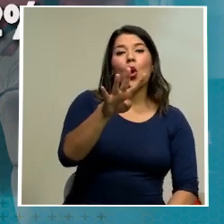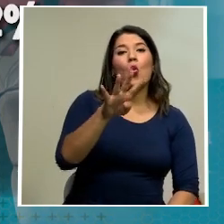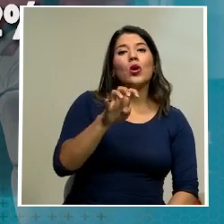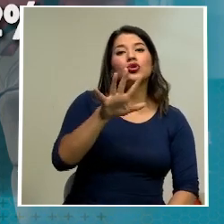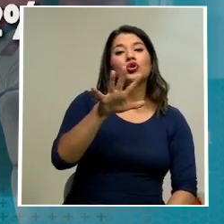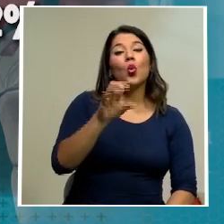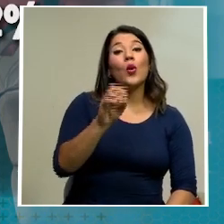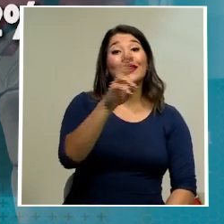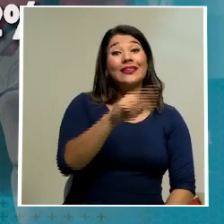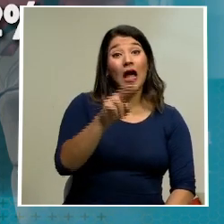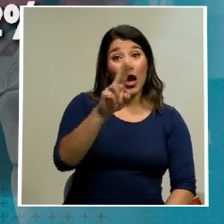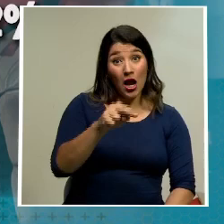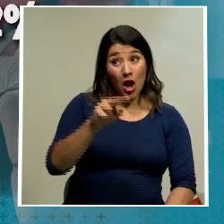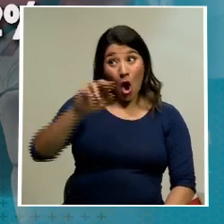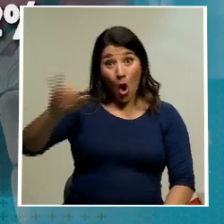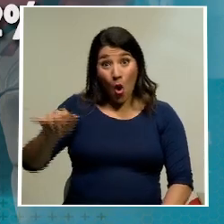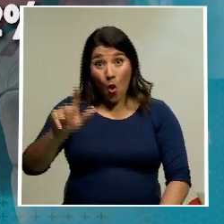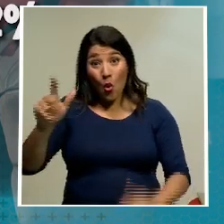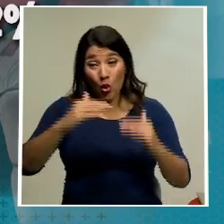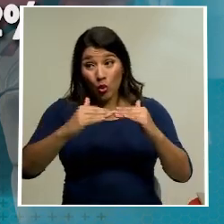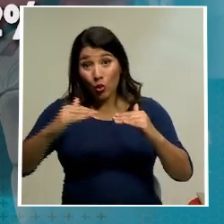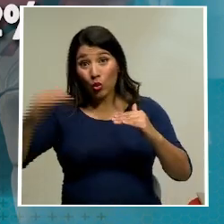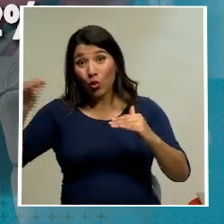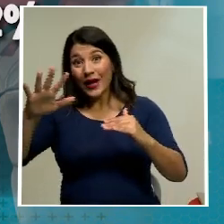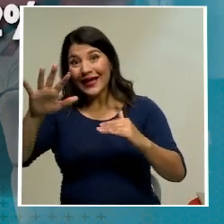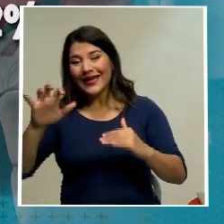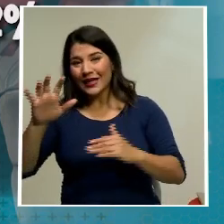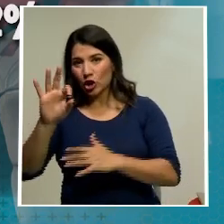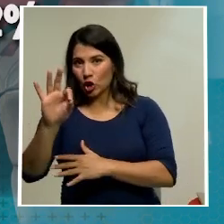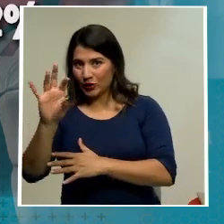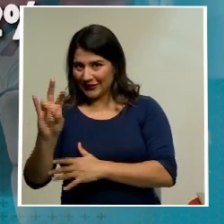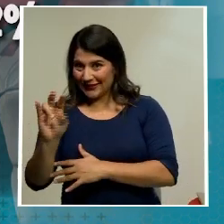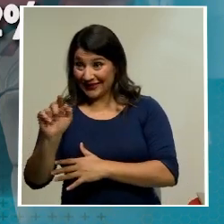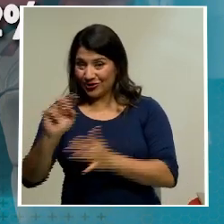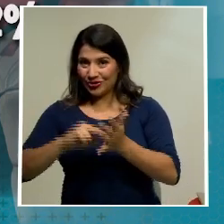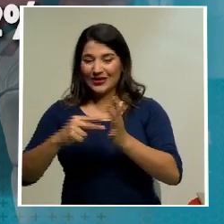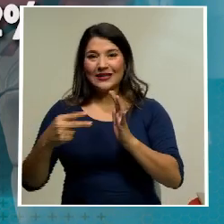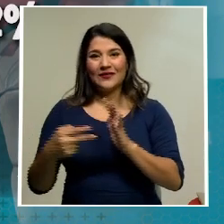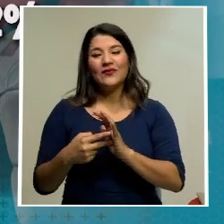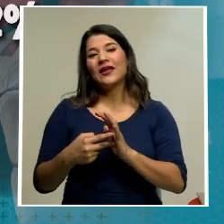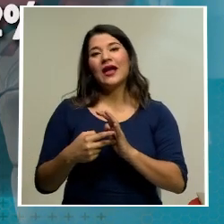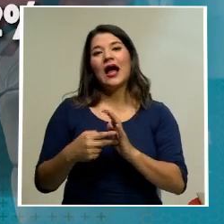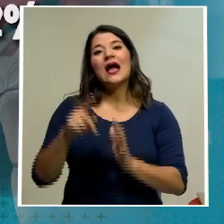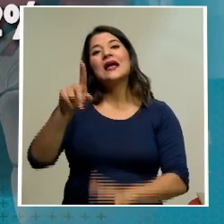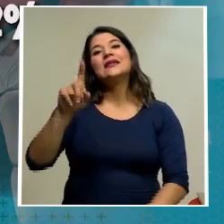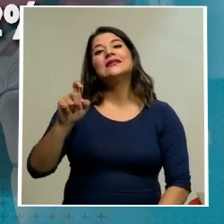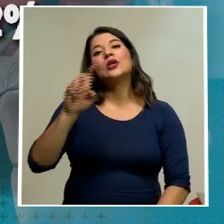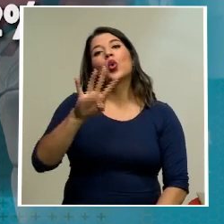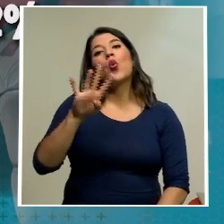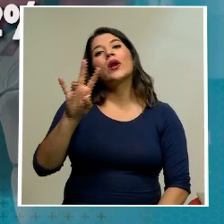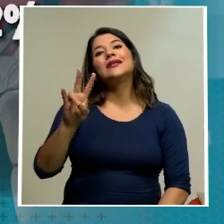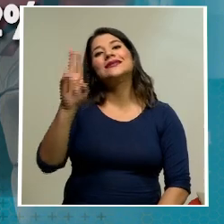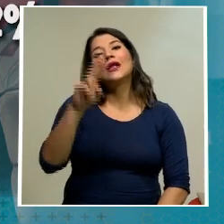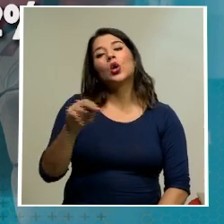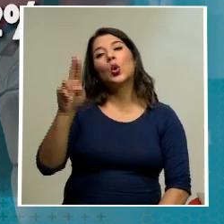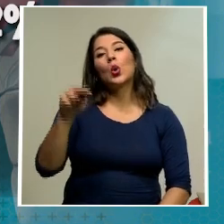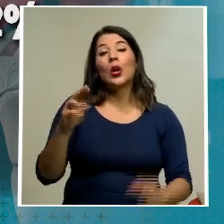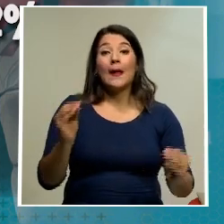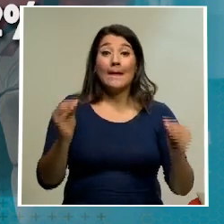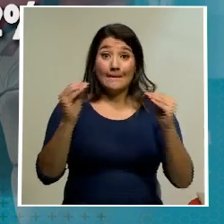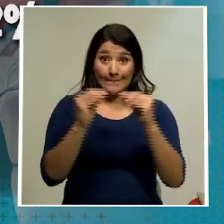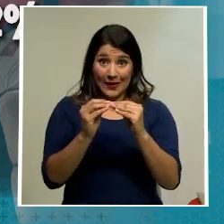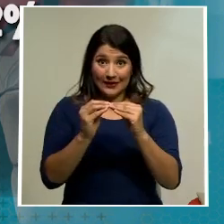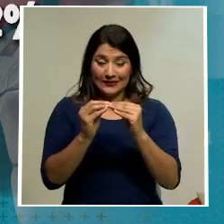colones, en julio 597 colones, lo que equivale a 147 colones más